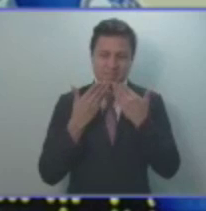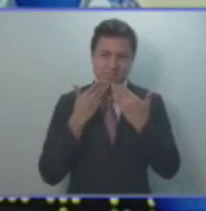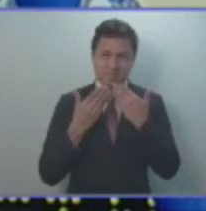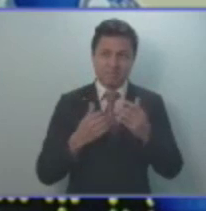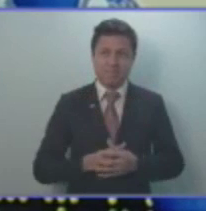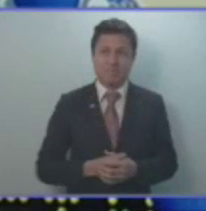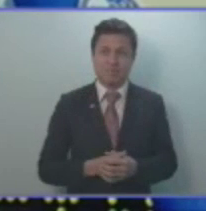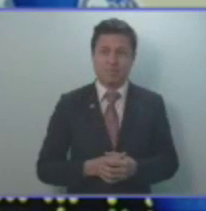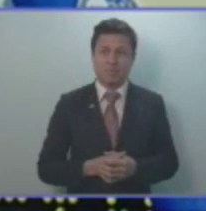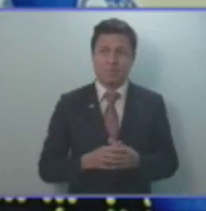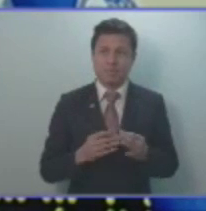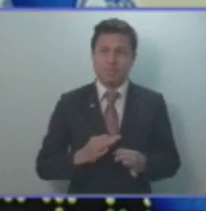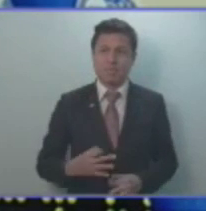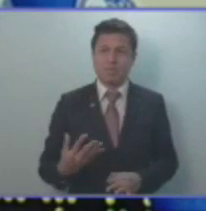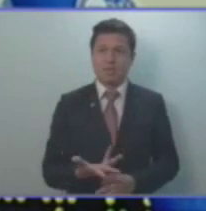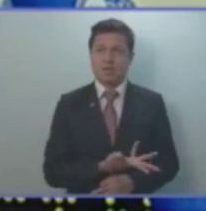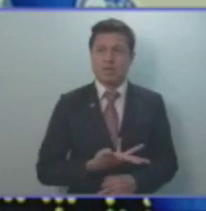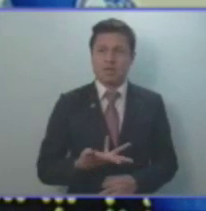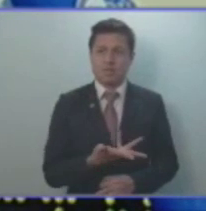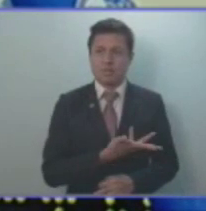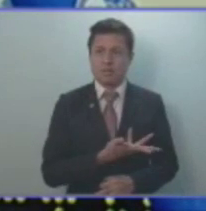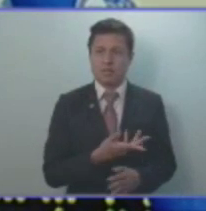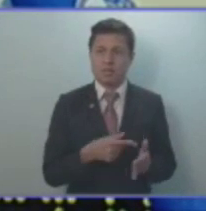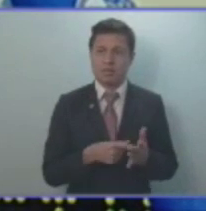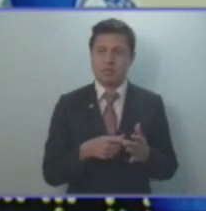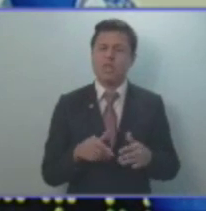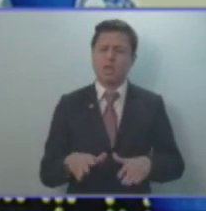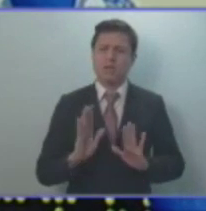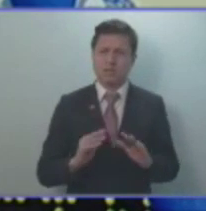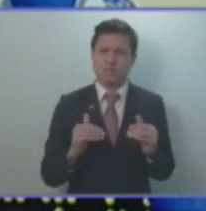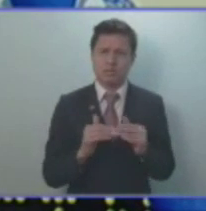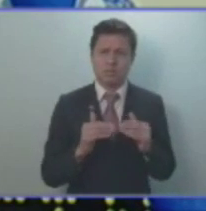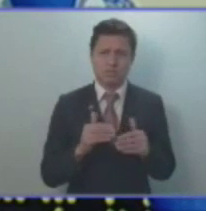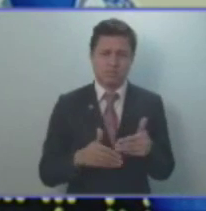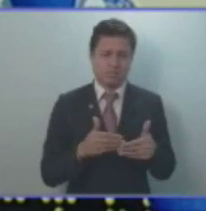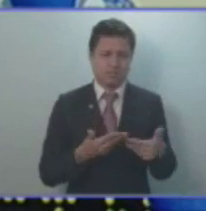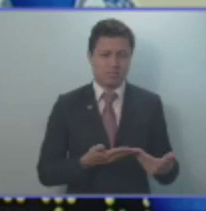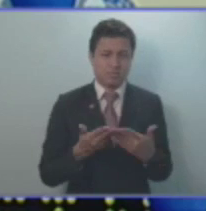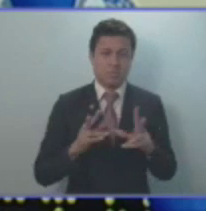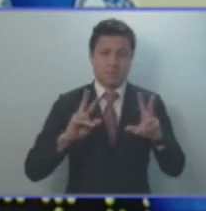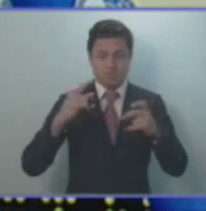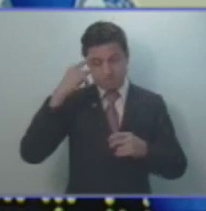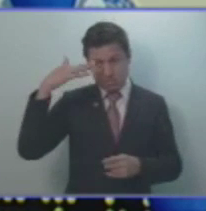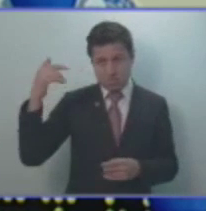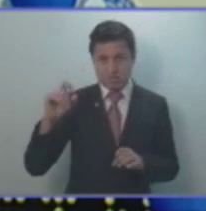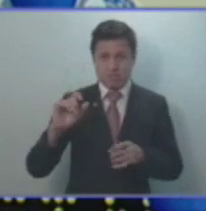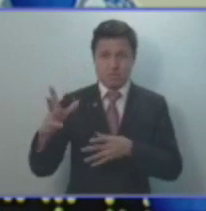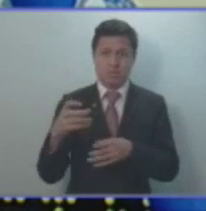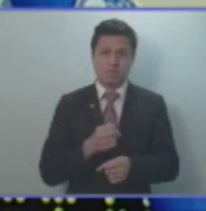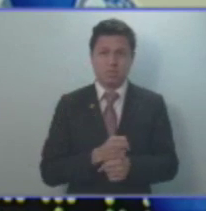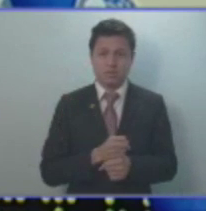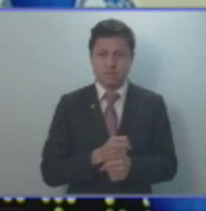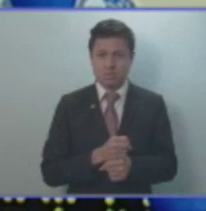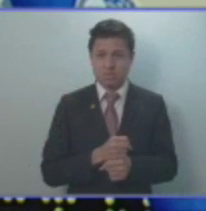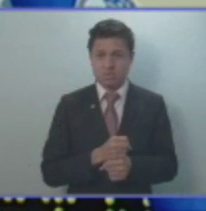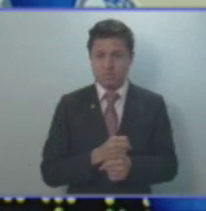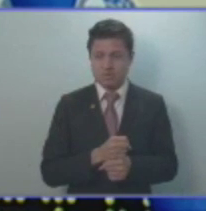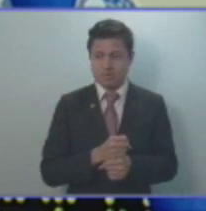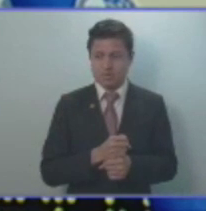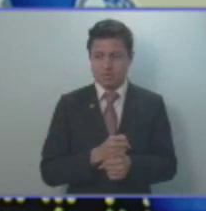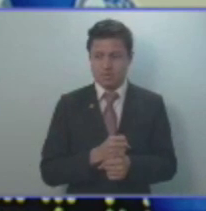El Salvador reconoce a los pueblos indígenas y adaptará políticas a fin de mantener y desarrollar su